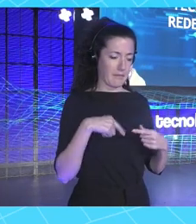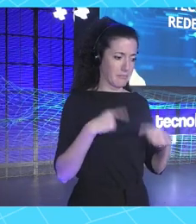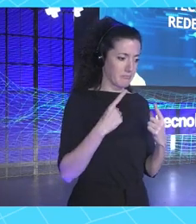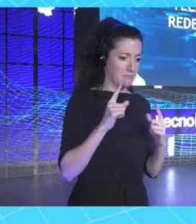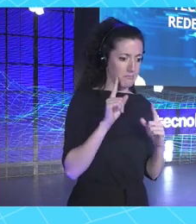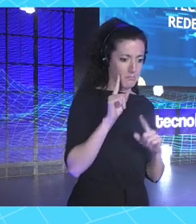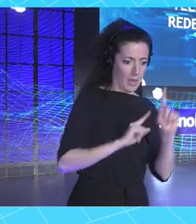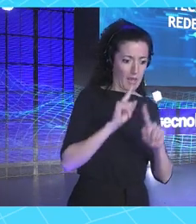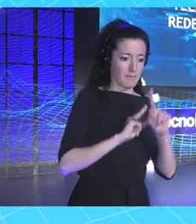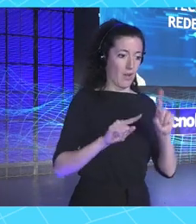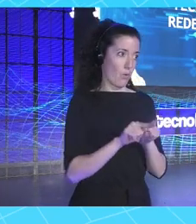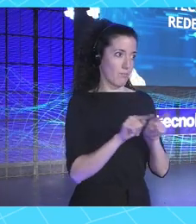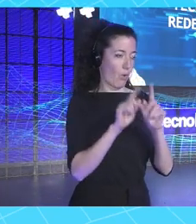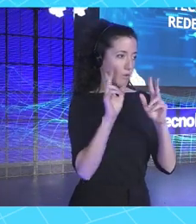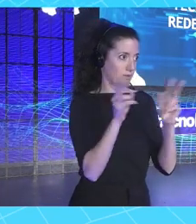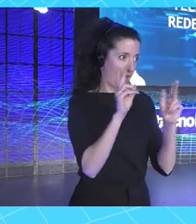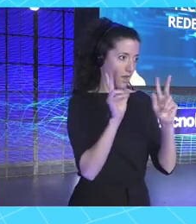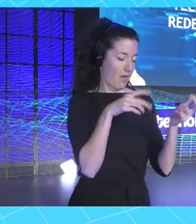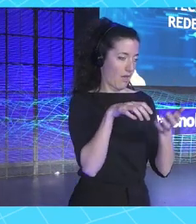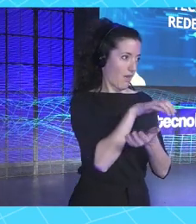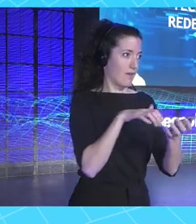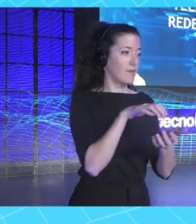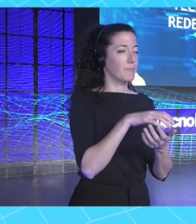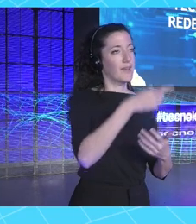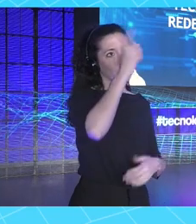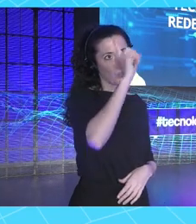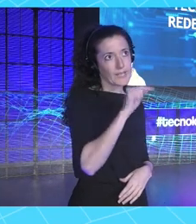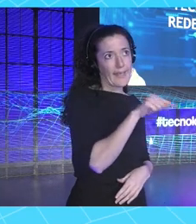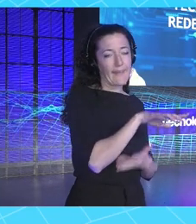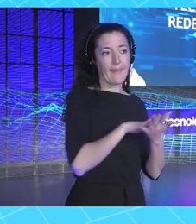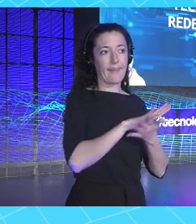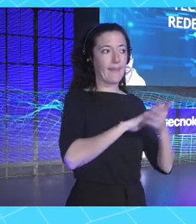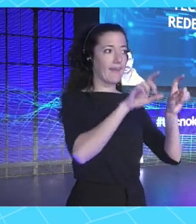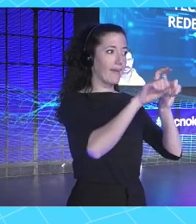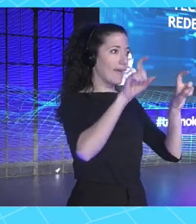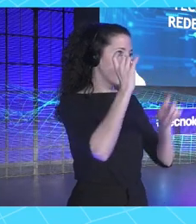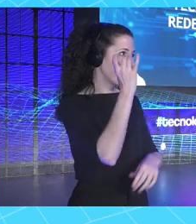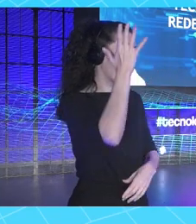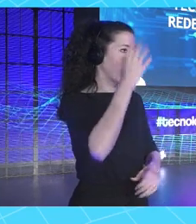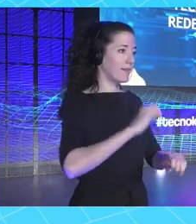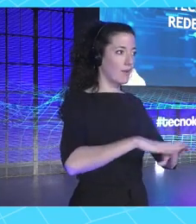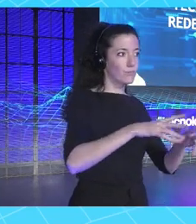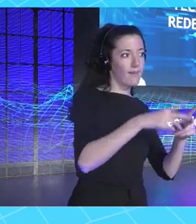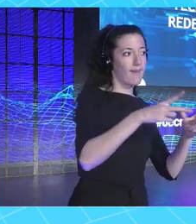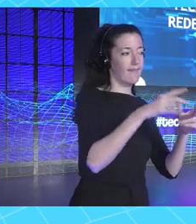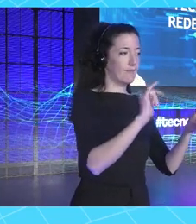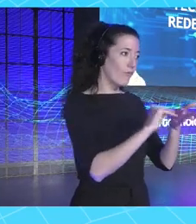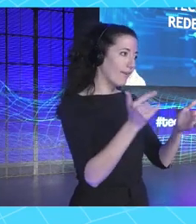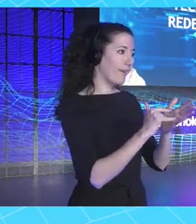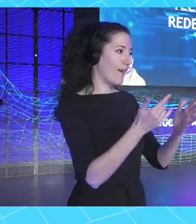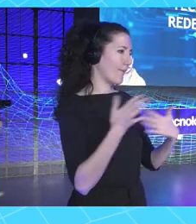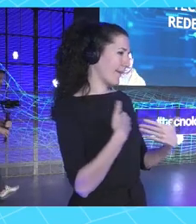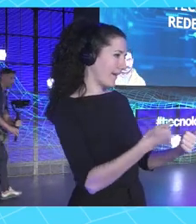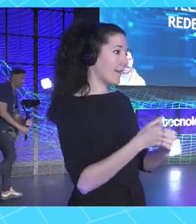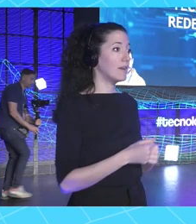del betún y me dice Bueno no sé hablar de emprendimiento habla de redes sociales a la de tecnología de lo que querés igual tecnología